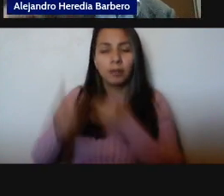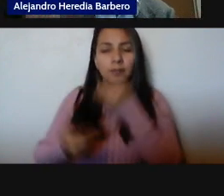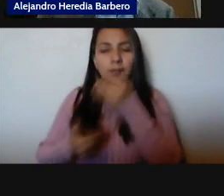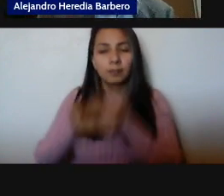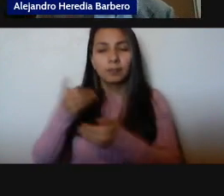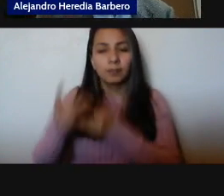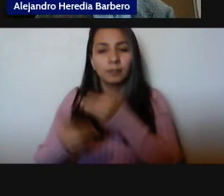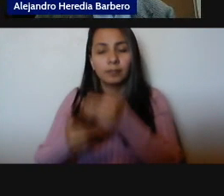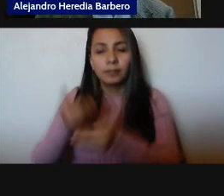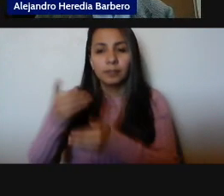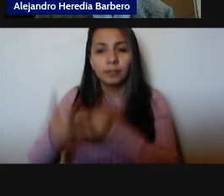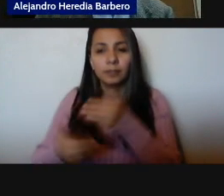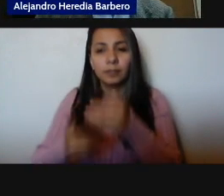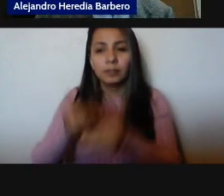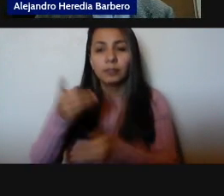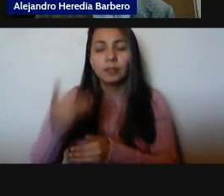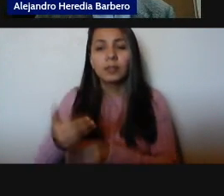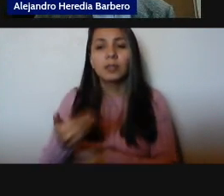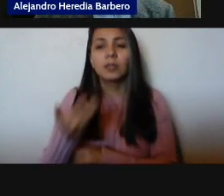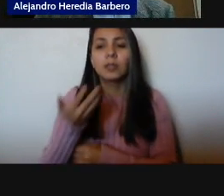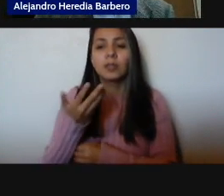histórica